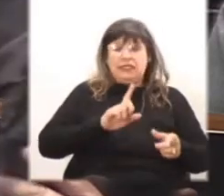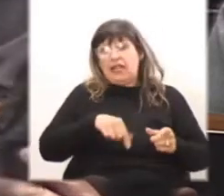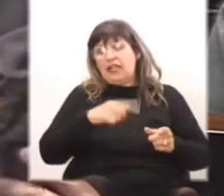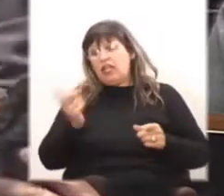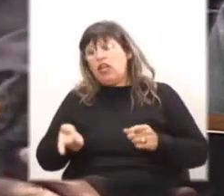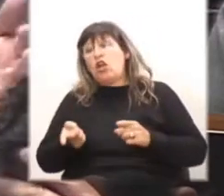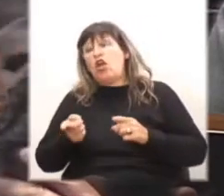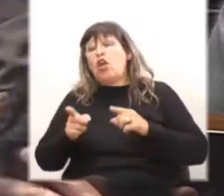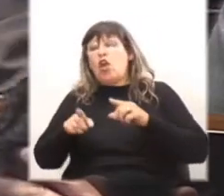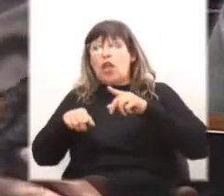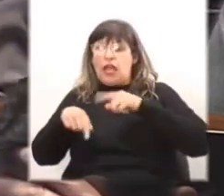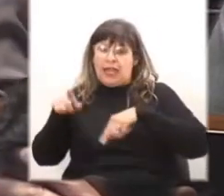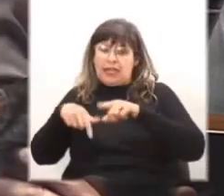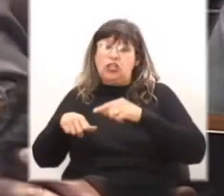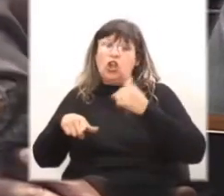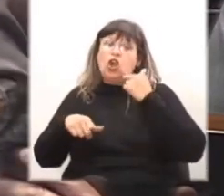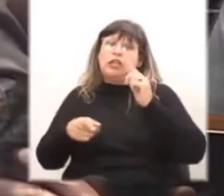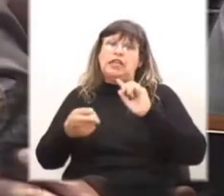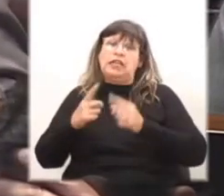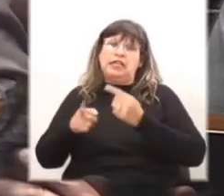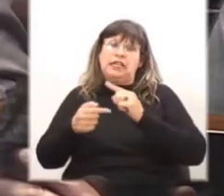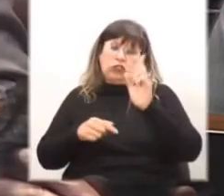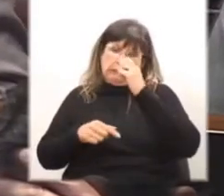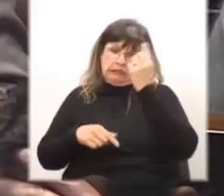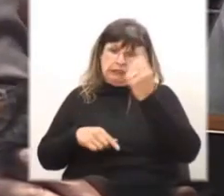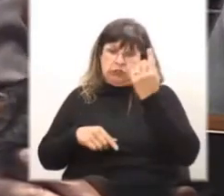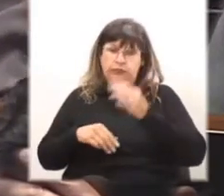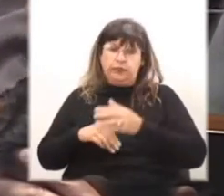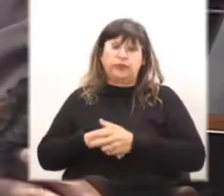gestión está situada en el señor canciller.